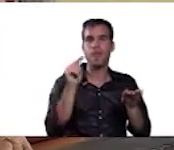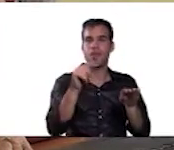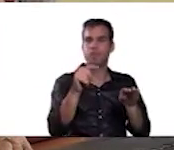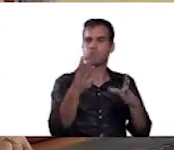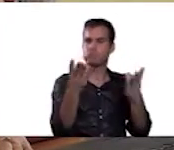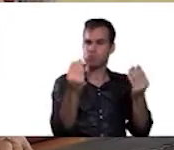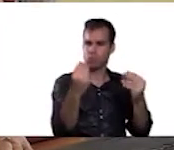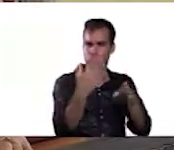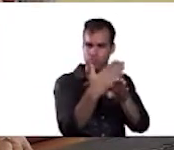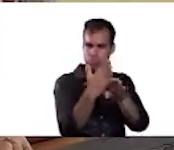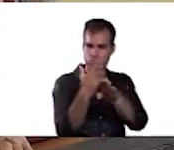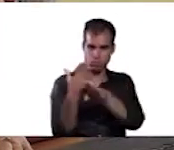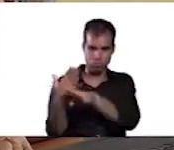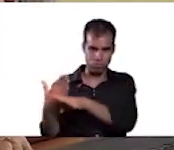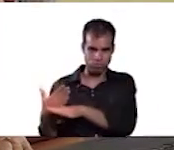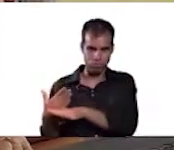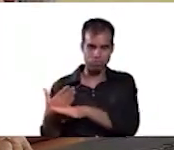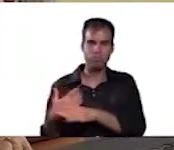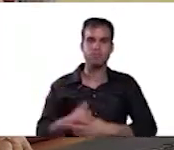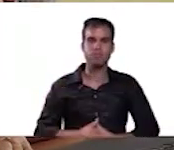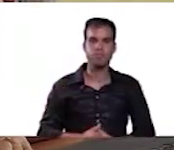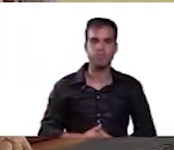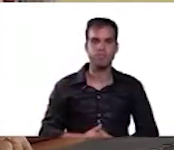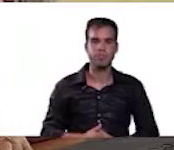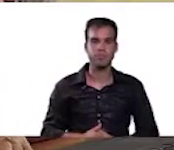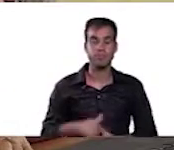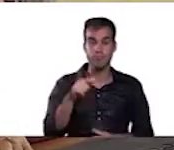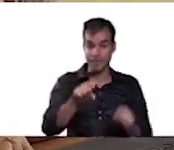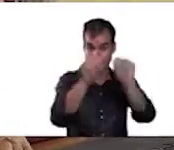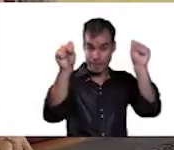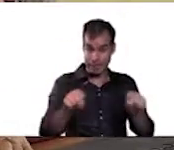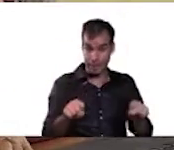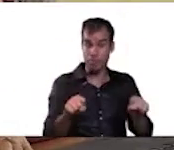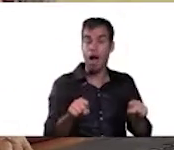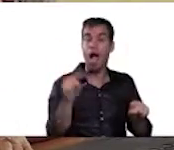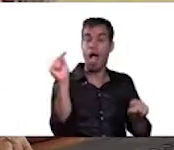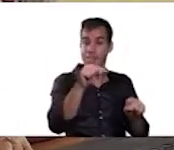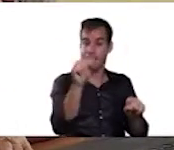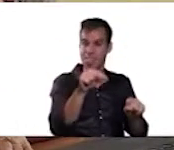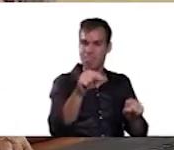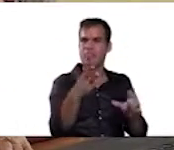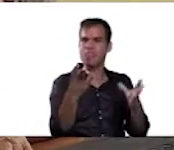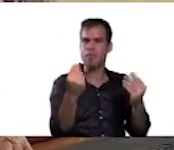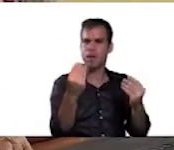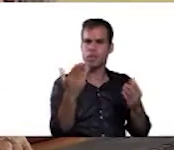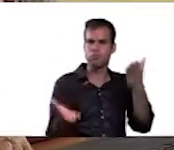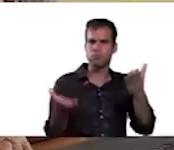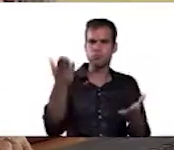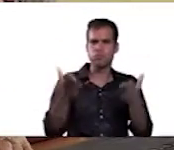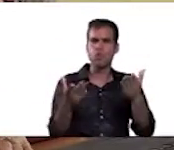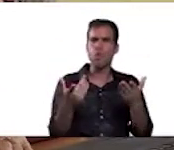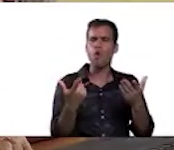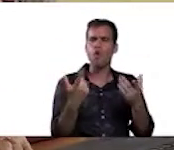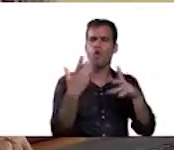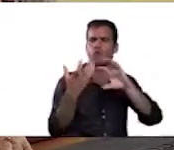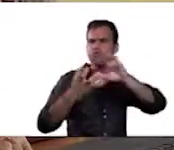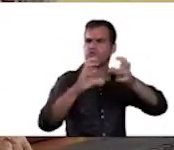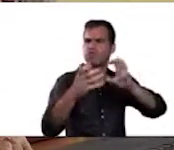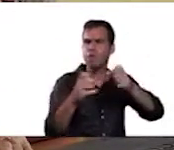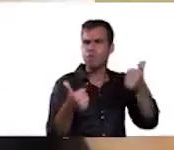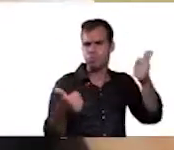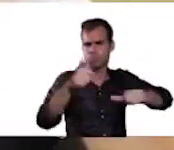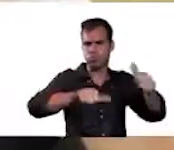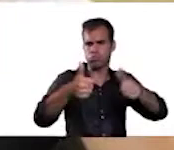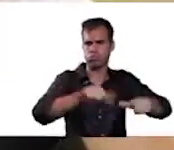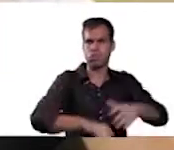son varias, es decir, que en estos sistemas existen varias fases o varios estados de